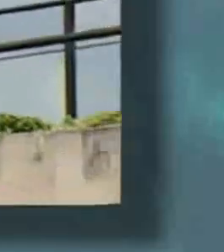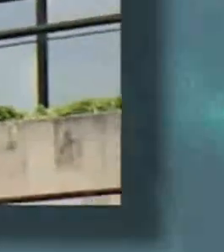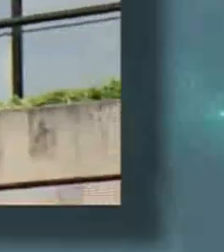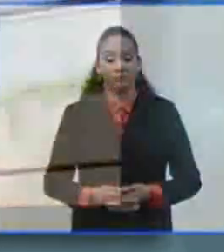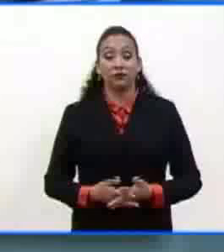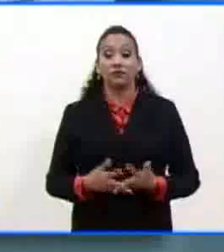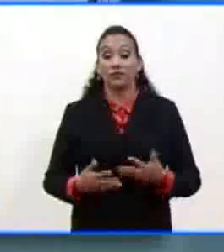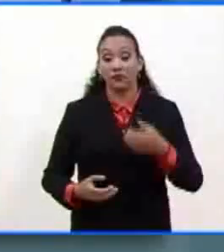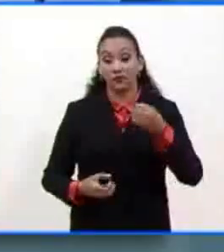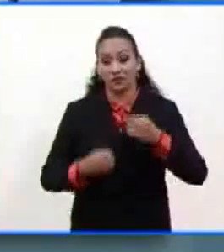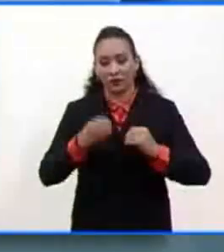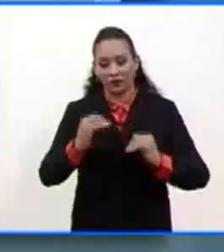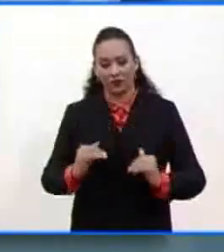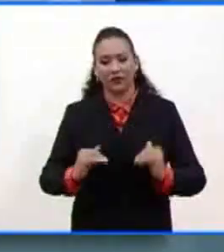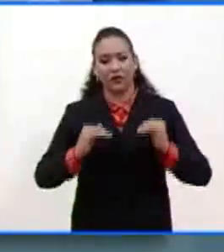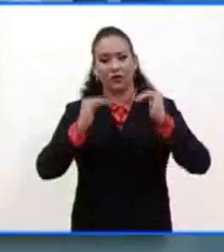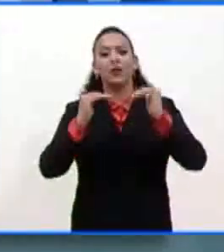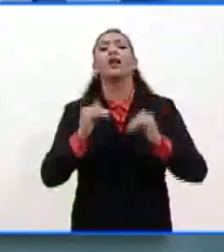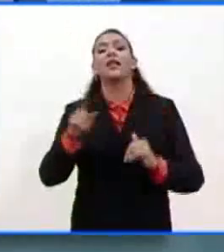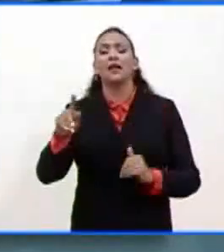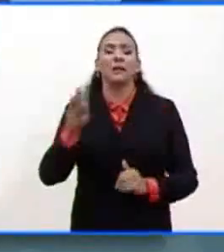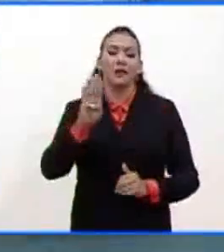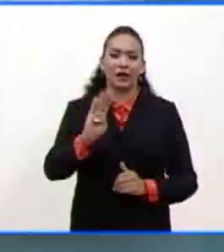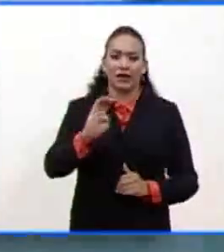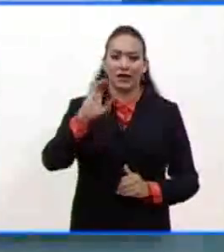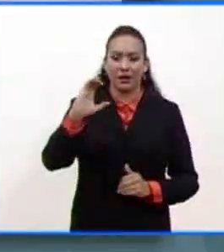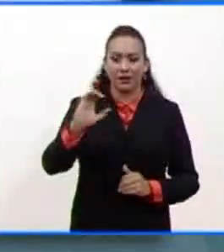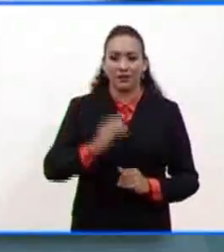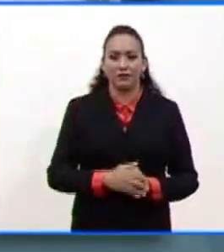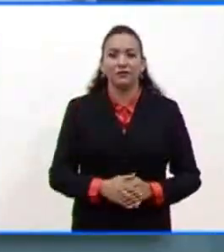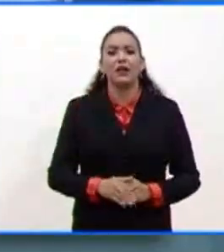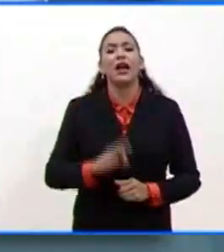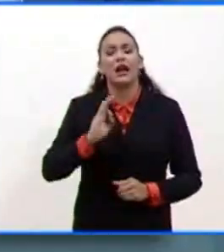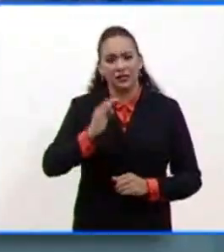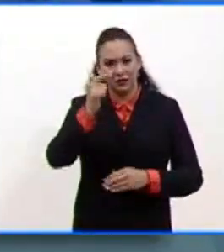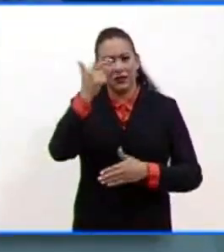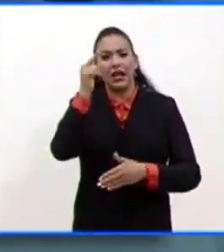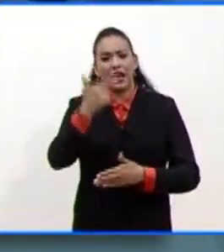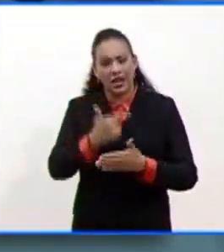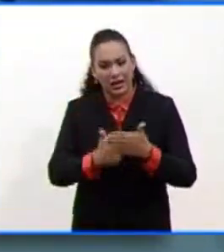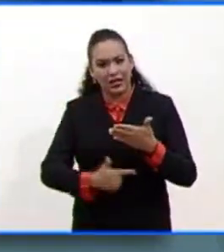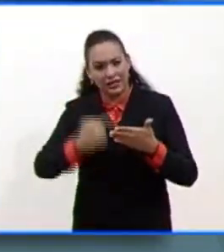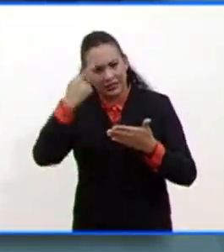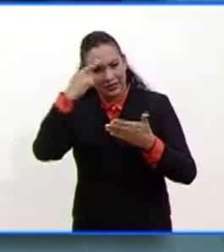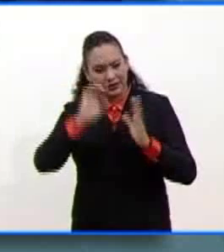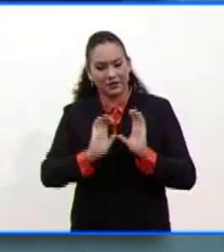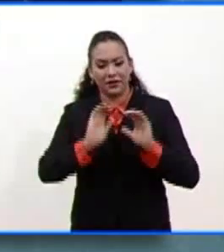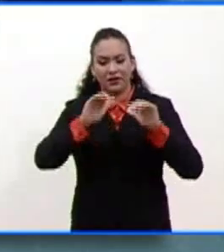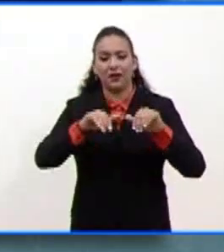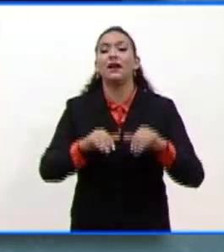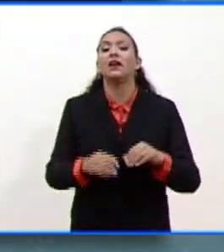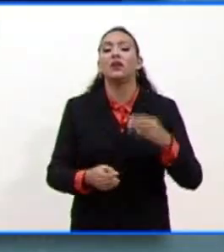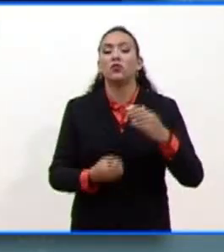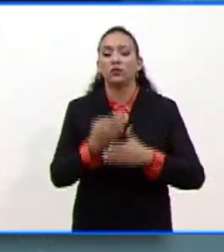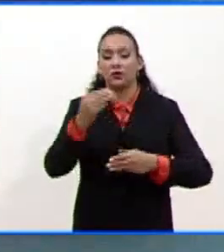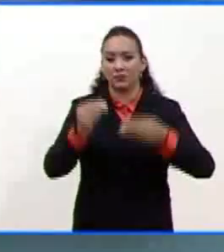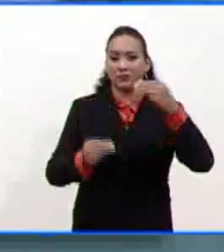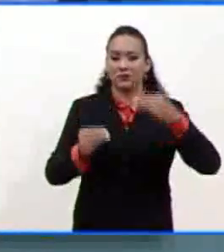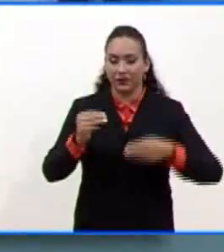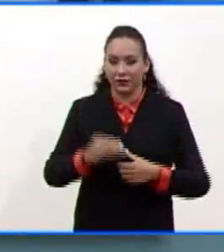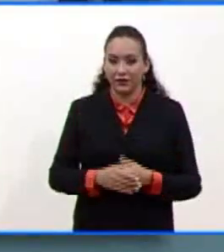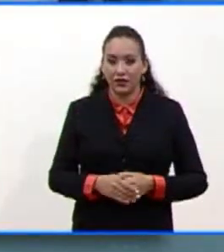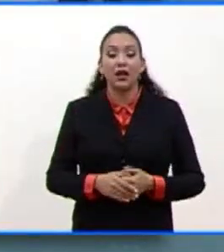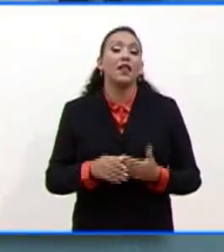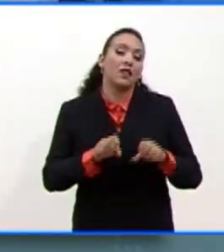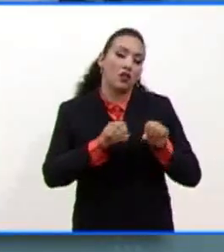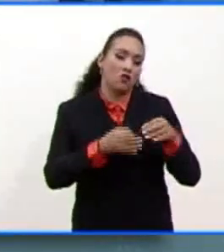El Pleno del Tribunal Superior de Justicia de Baja California aprobó el listado de personas idóneas para ocupar el cargo de magistraturas, tanto